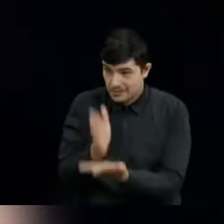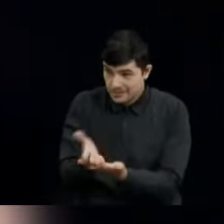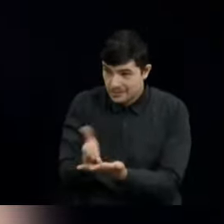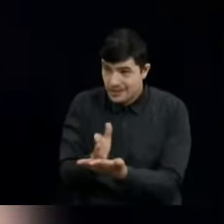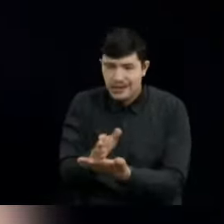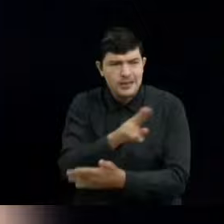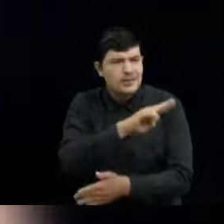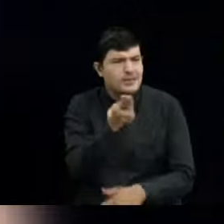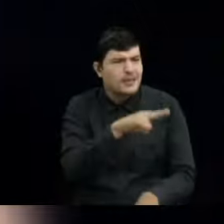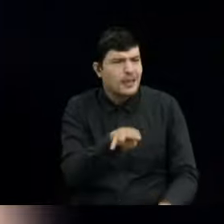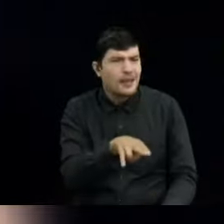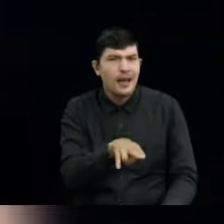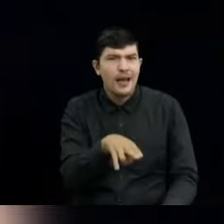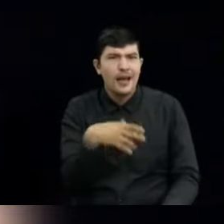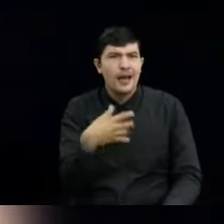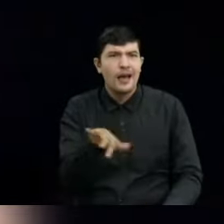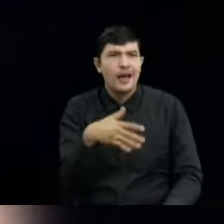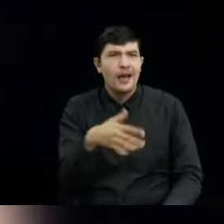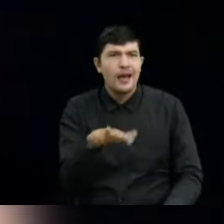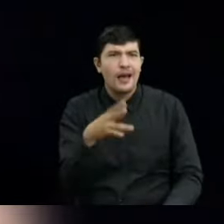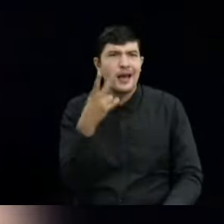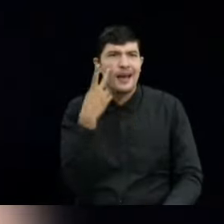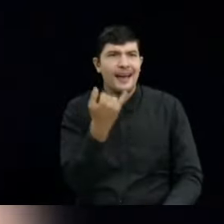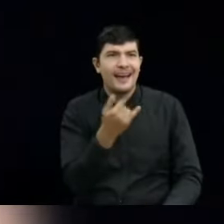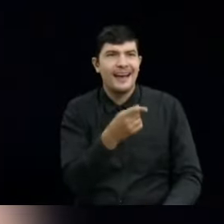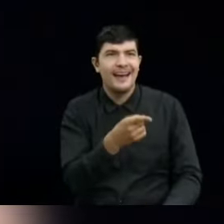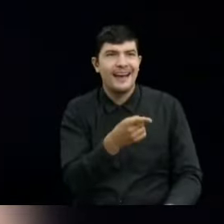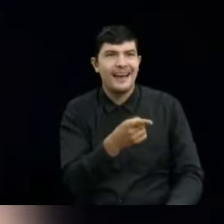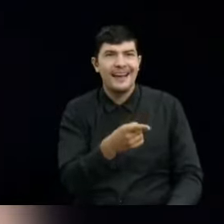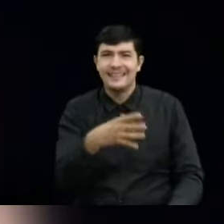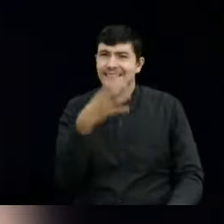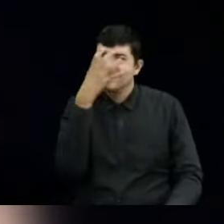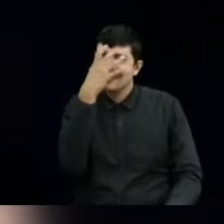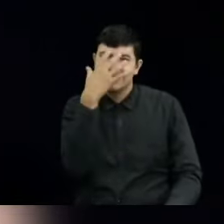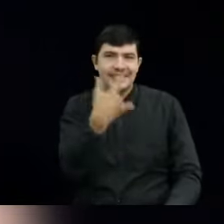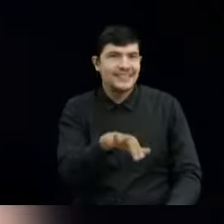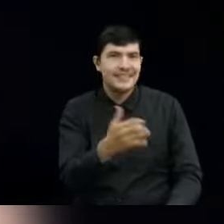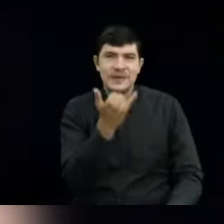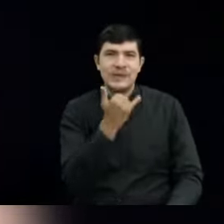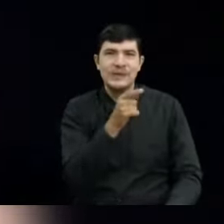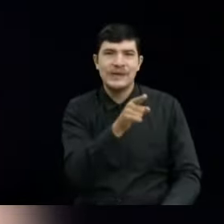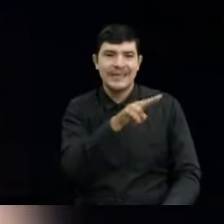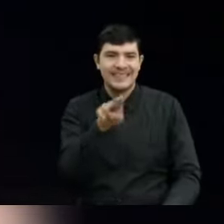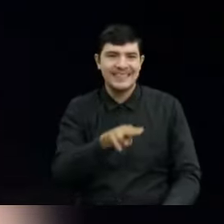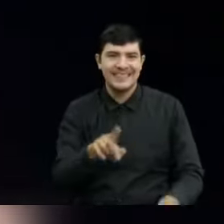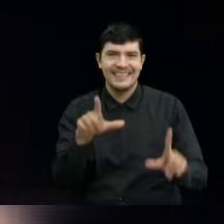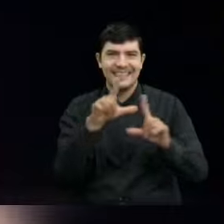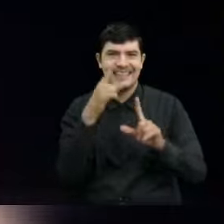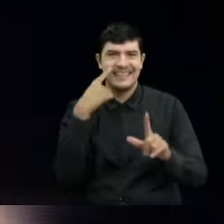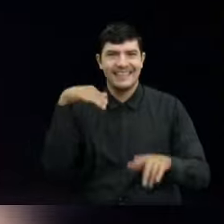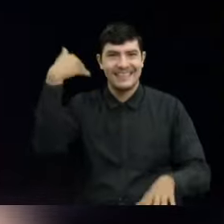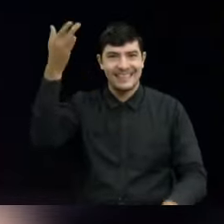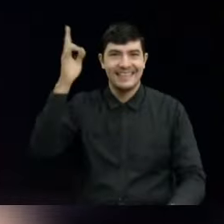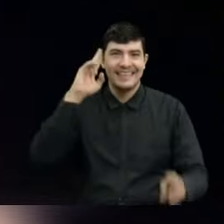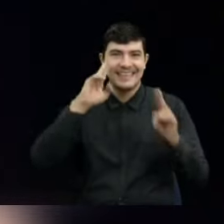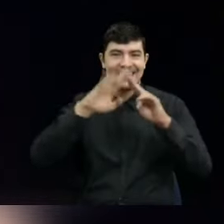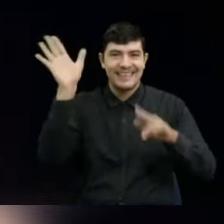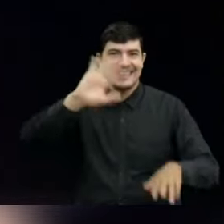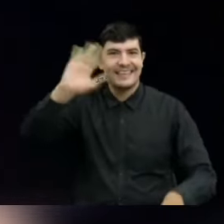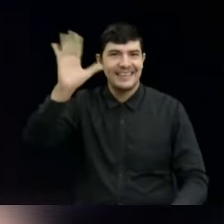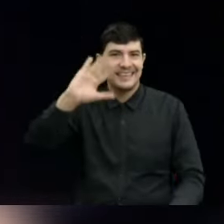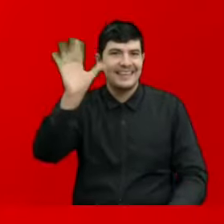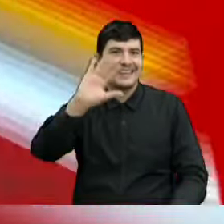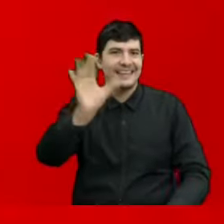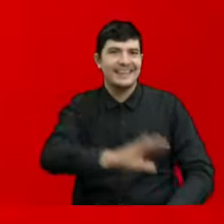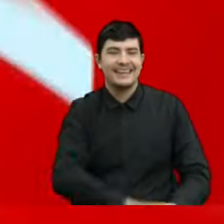Z. ¡Ey, que pega por...! Ay, cállate, Peluquín. Qué pena, niños. Hasta una próxima. Adiós. Duérmete, duérmete.